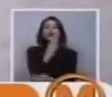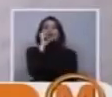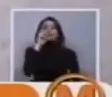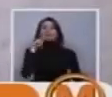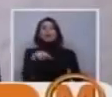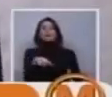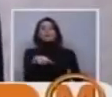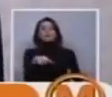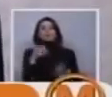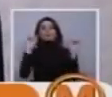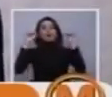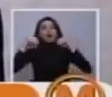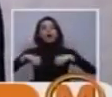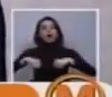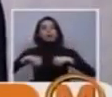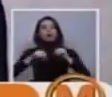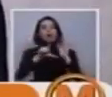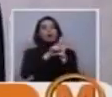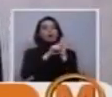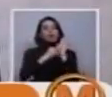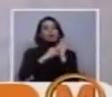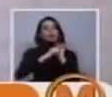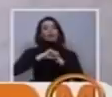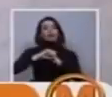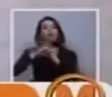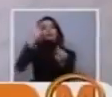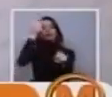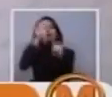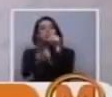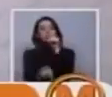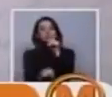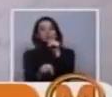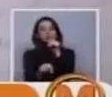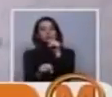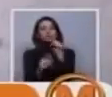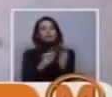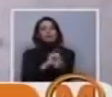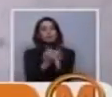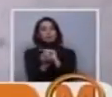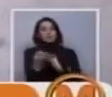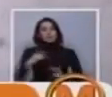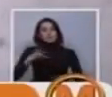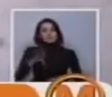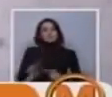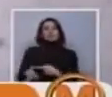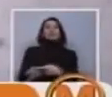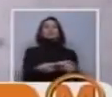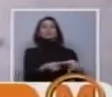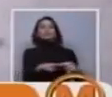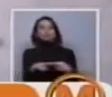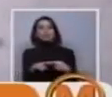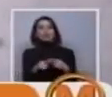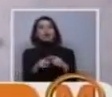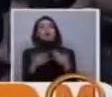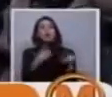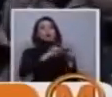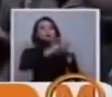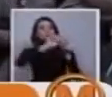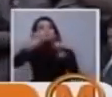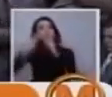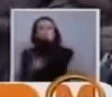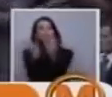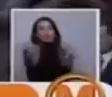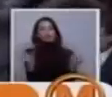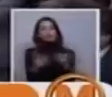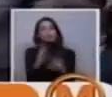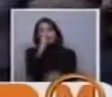fin aprobar una ley antidiscriminación que va a hacer de Chile una sociedad más pluralista